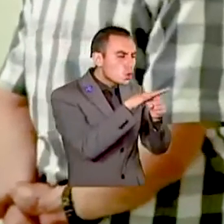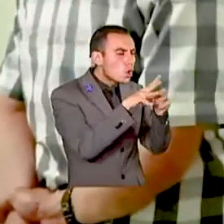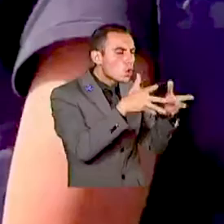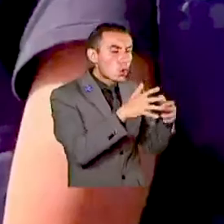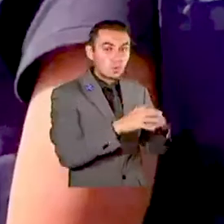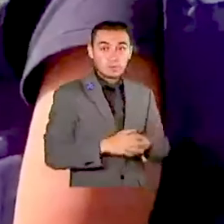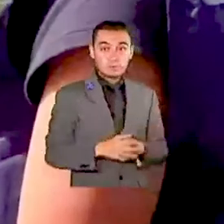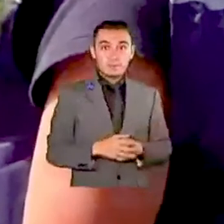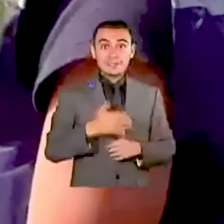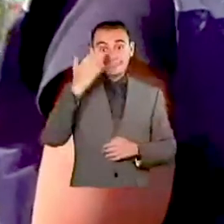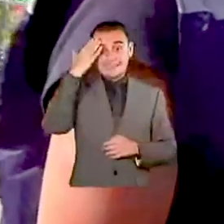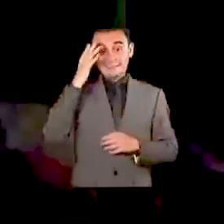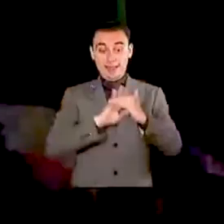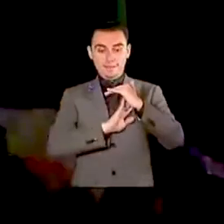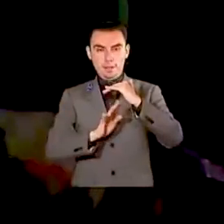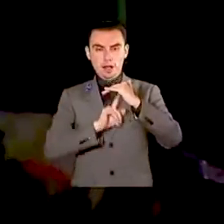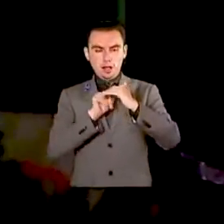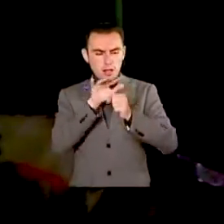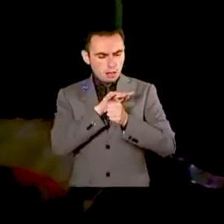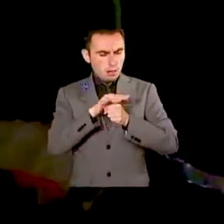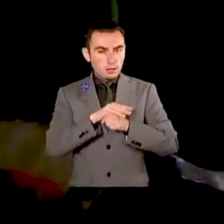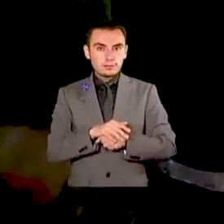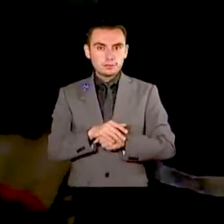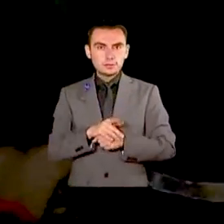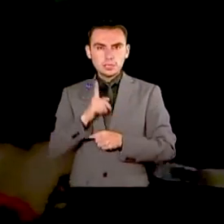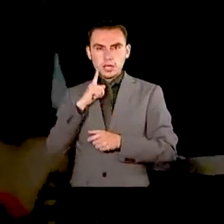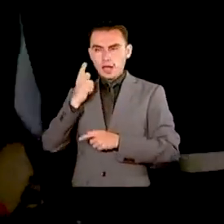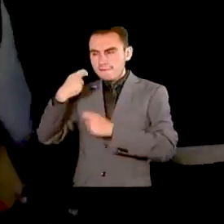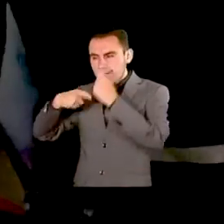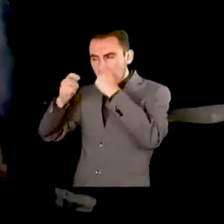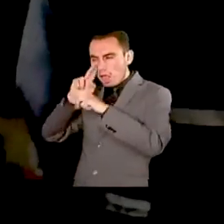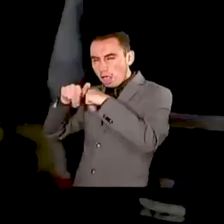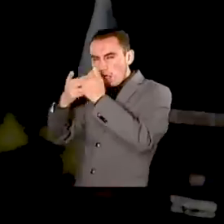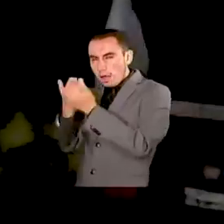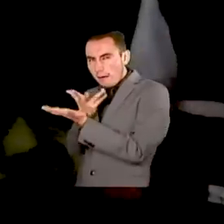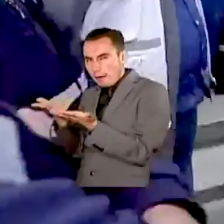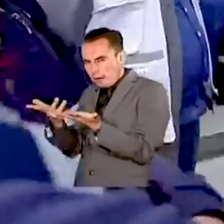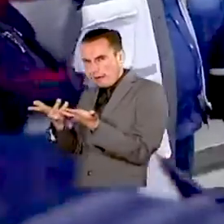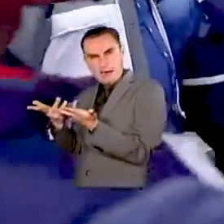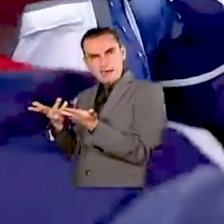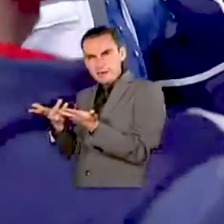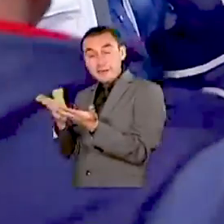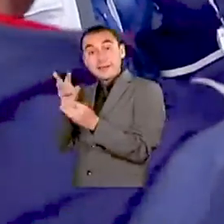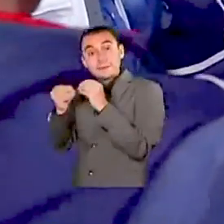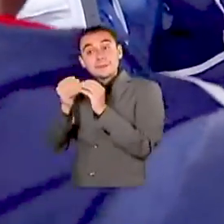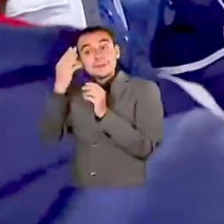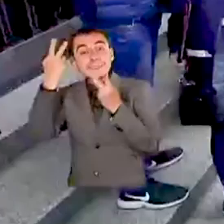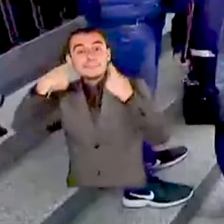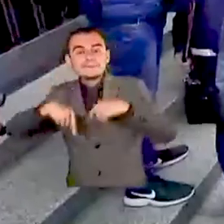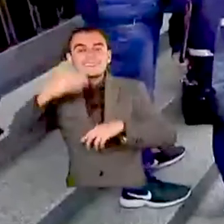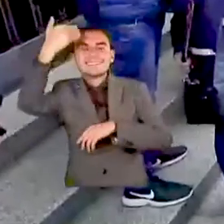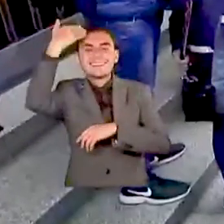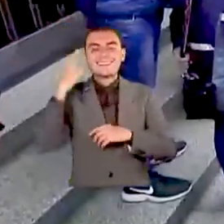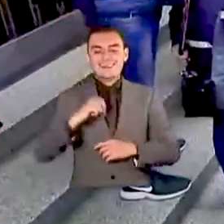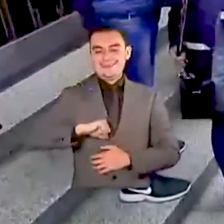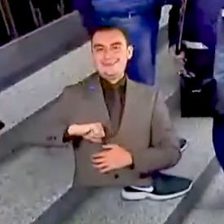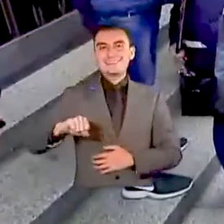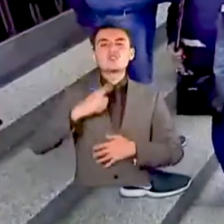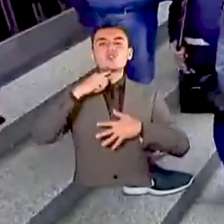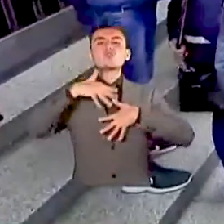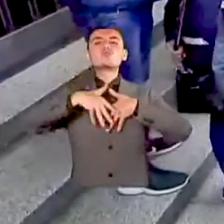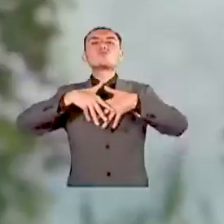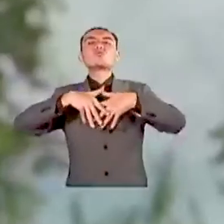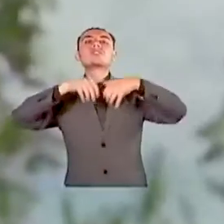la vulnerabilidad de los migrantes, la lucha contra la trata de personas y, por supuesto, todo lo relacionado con el derecho a la protesta